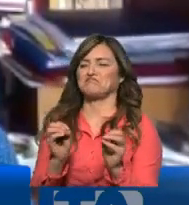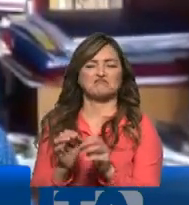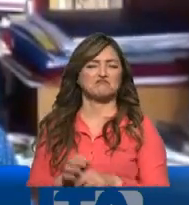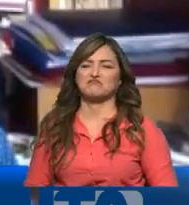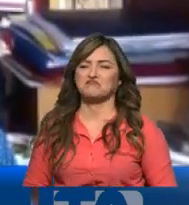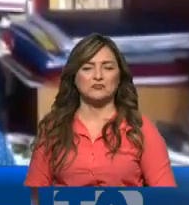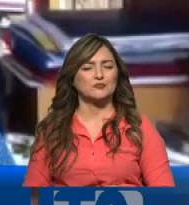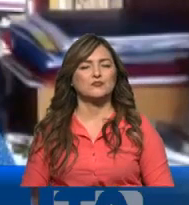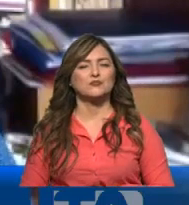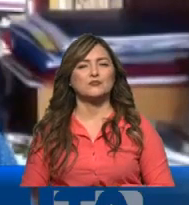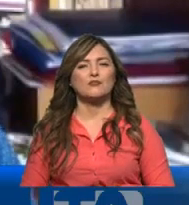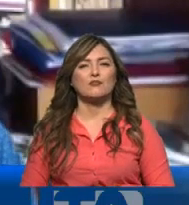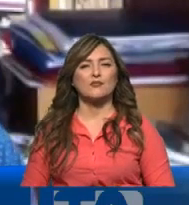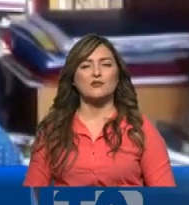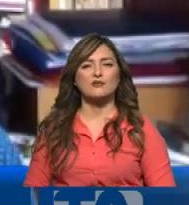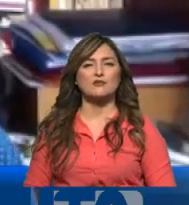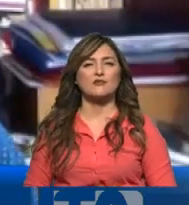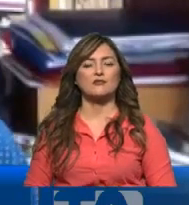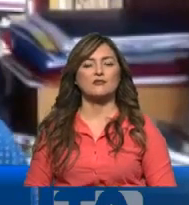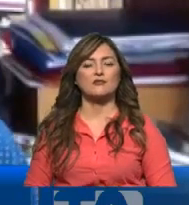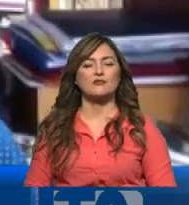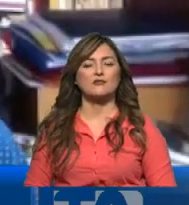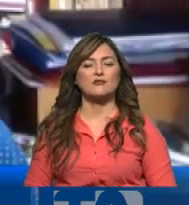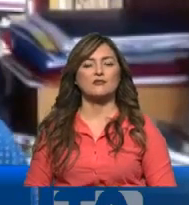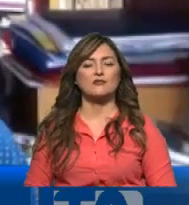no ir por una senda de continuidad con